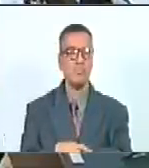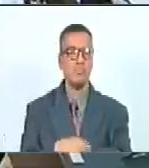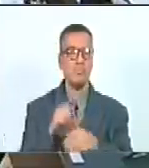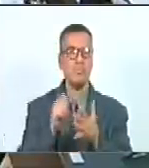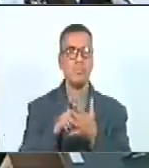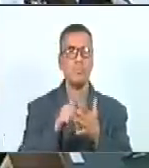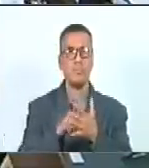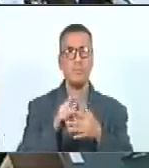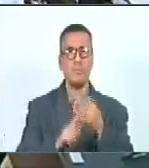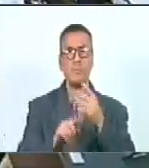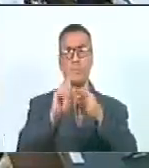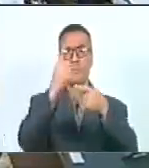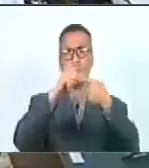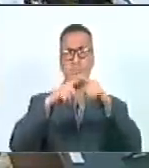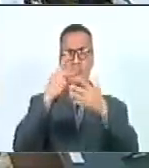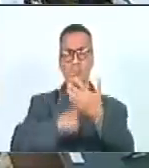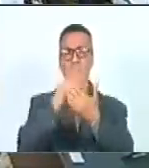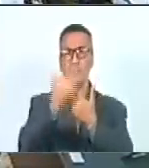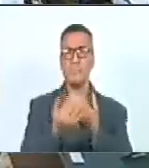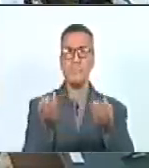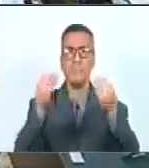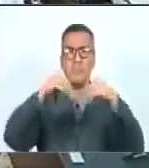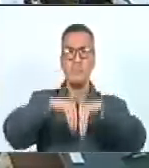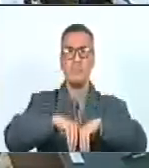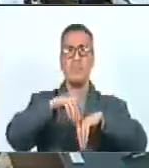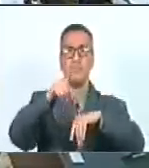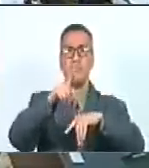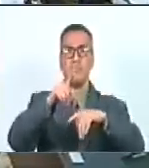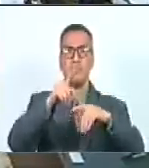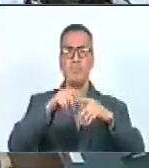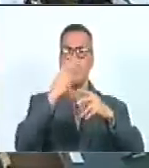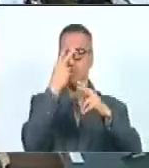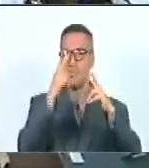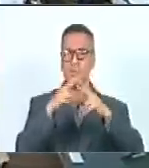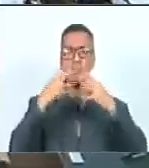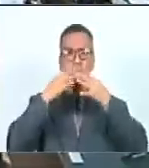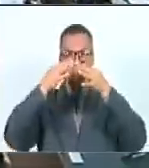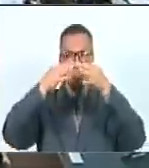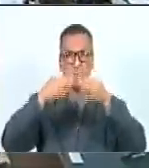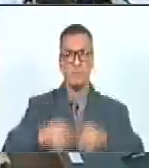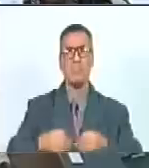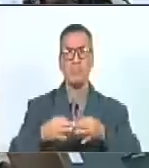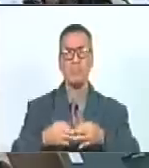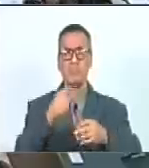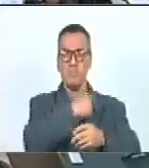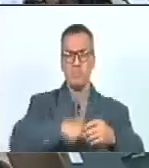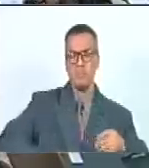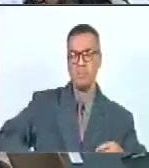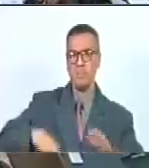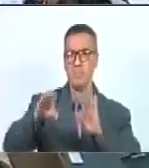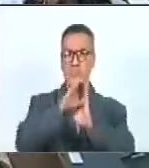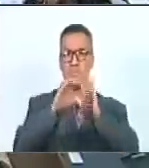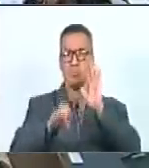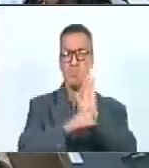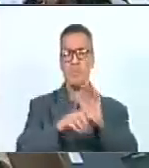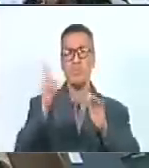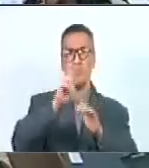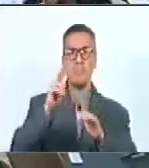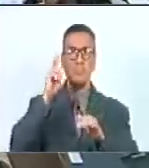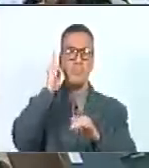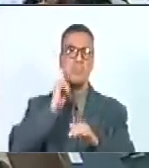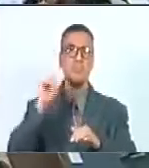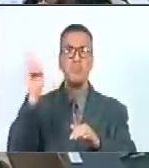Punto número 1. Proyecto de acuerdo sobre la visita oficial del presidente constitucional de la